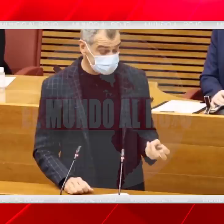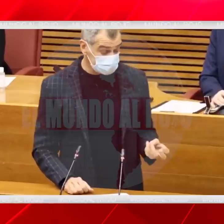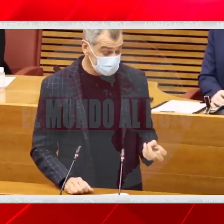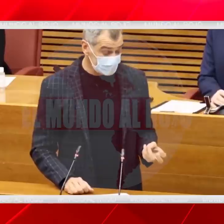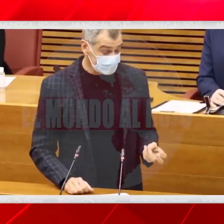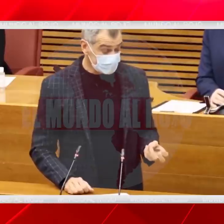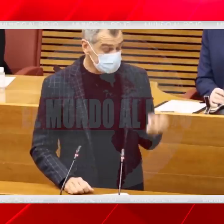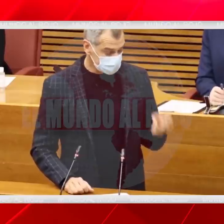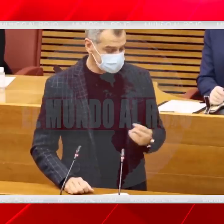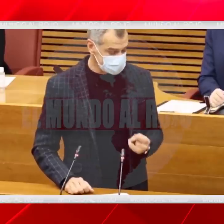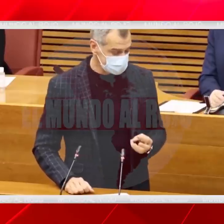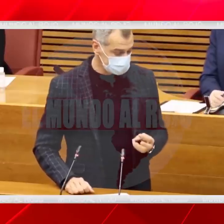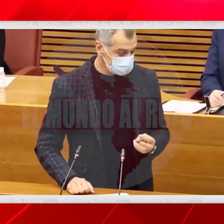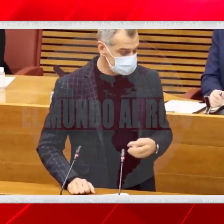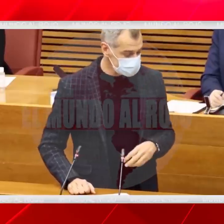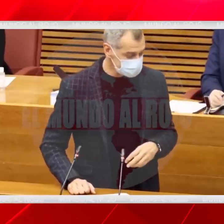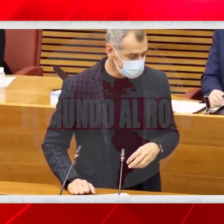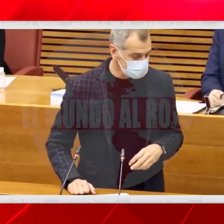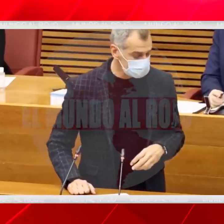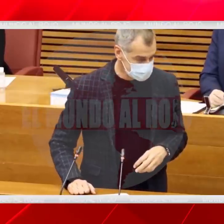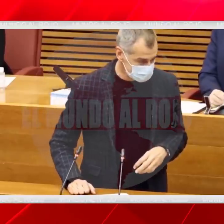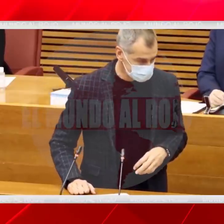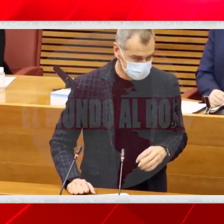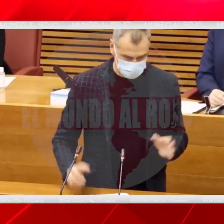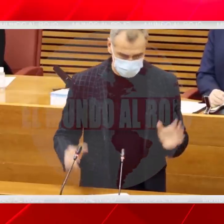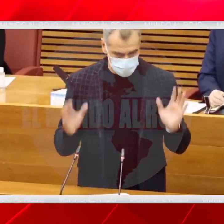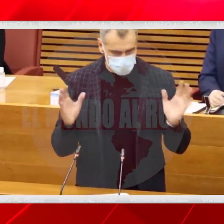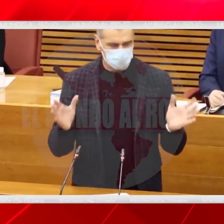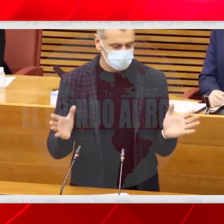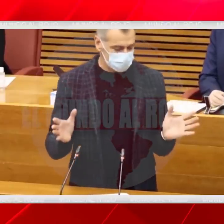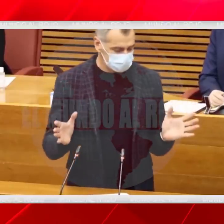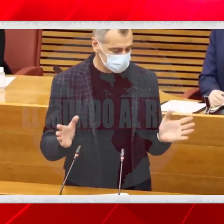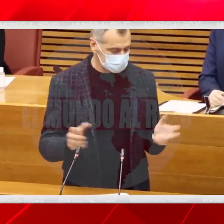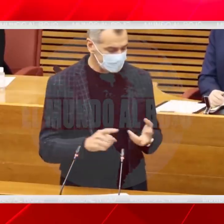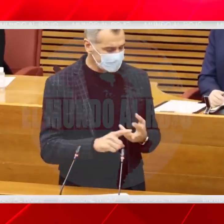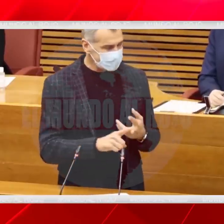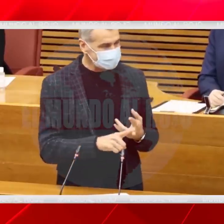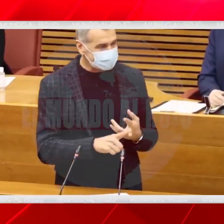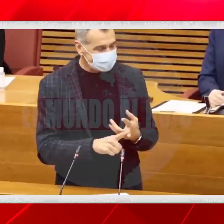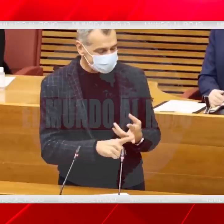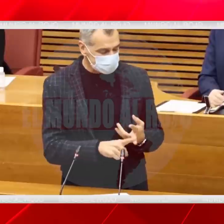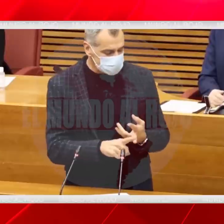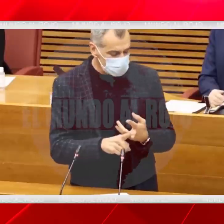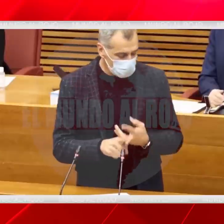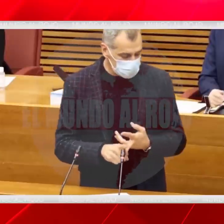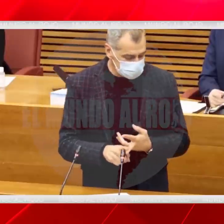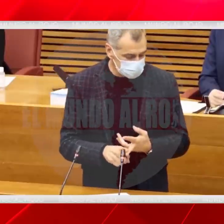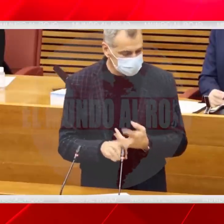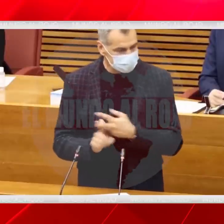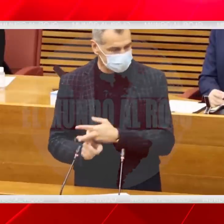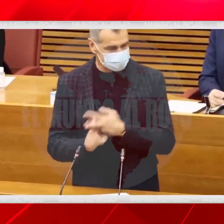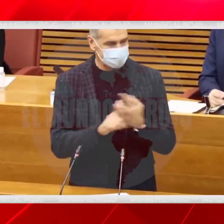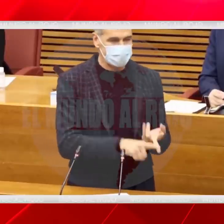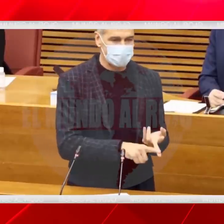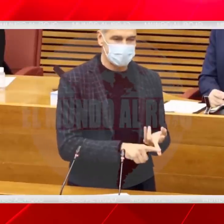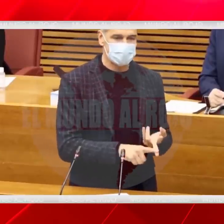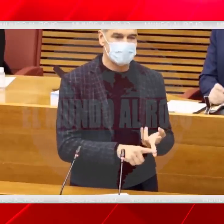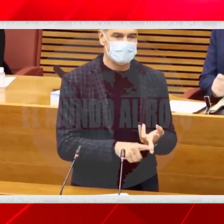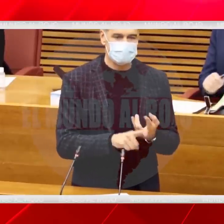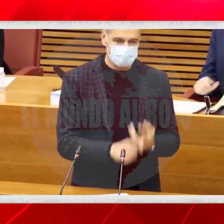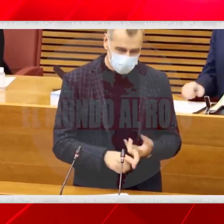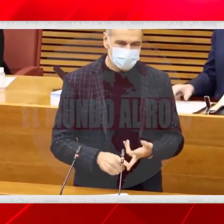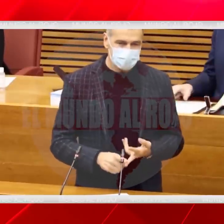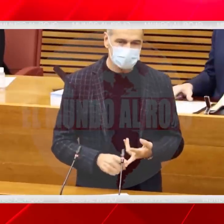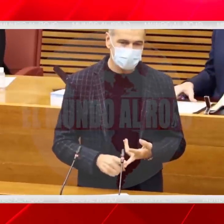reiteración delictiva y porque está siendo investigado por asalto. Entonces yo le pregunto a la izquierda, ¿entre el testigo de un juicio y el Hasél que le